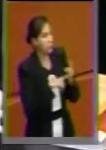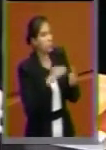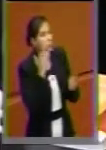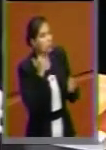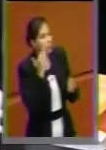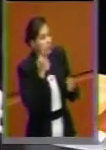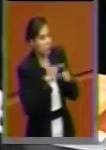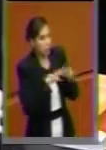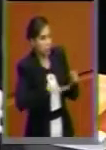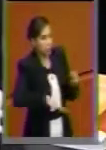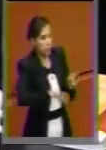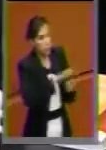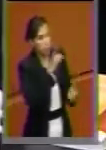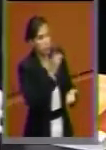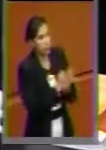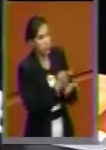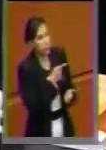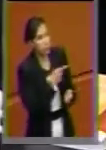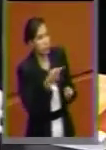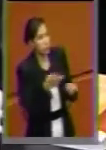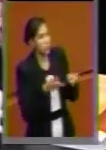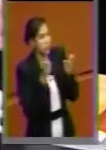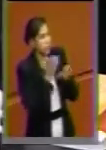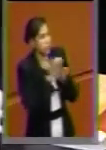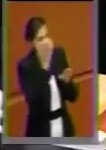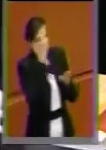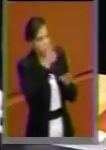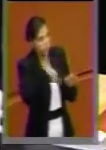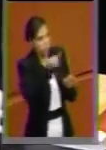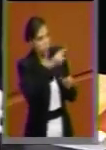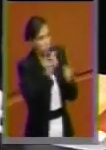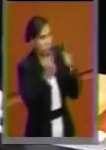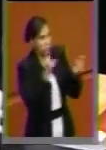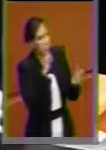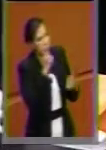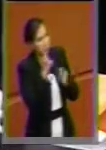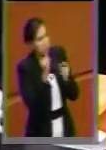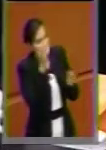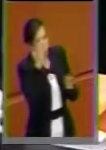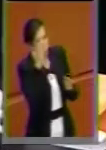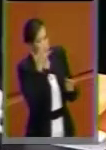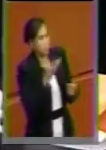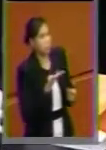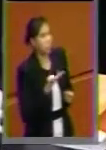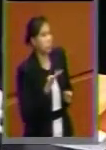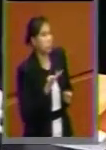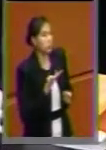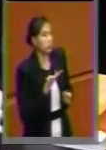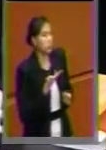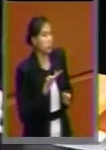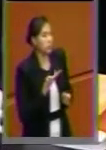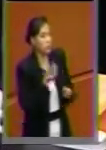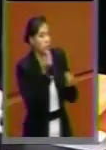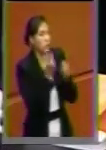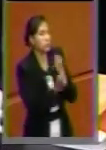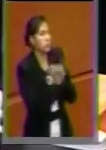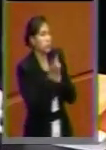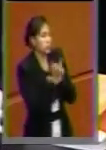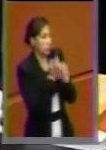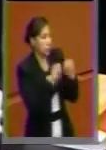colonias para nada más que tal vez no las conozcan algunos de ustedes no tienen que muchos problemas